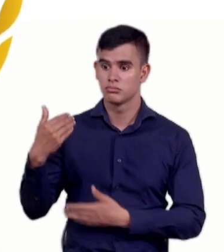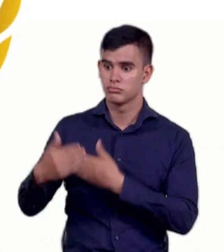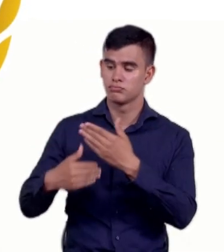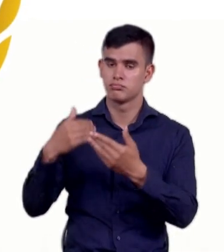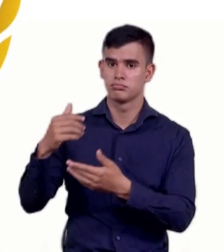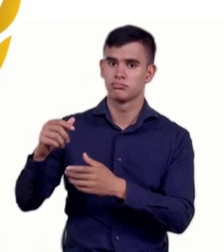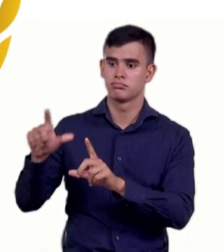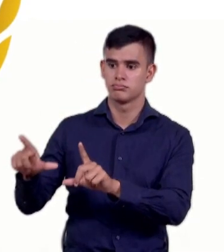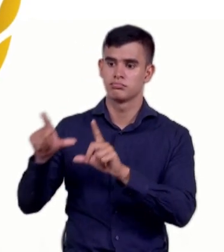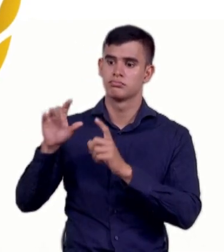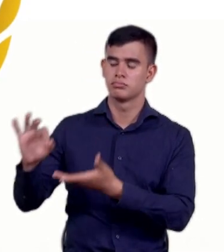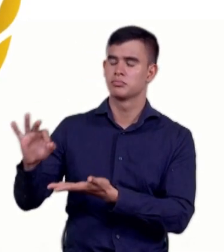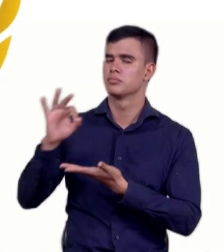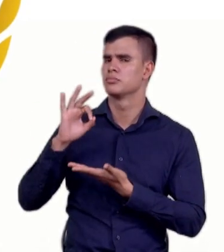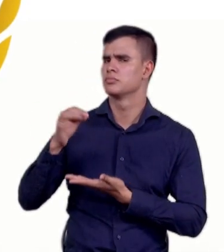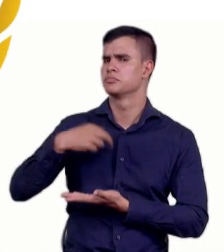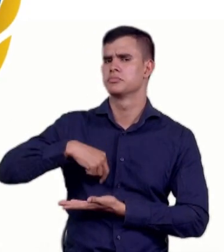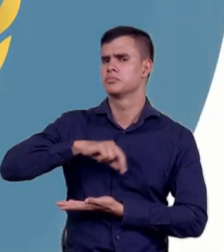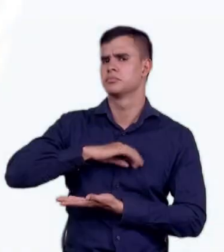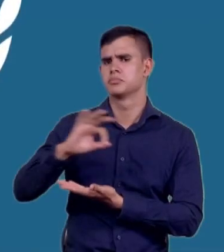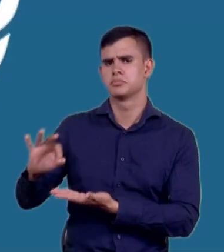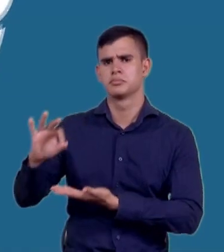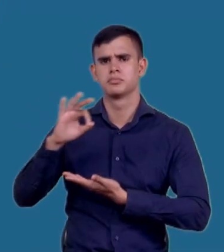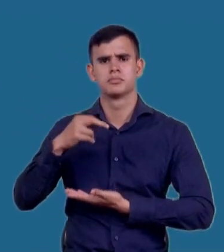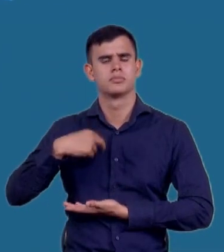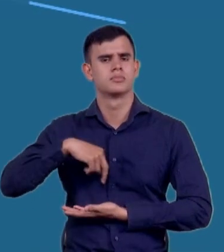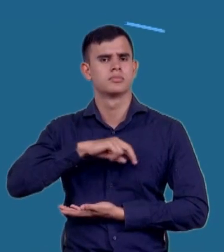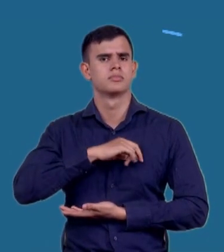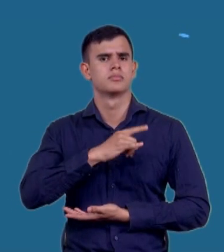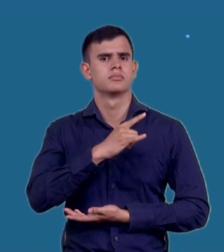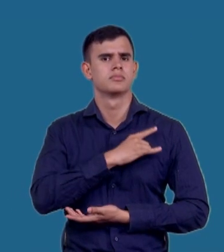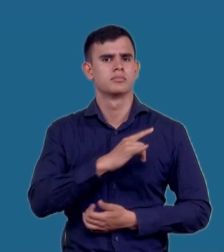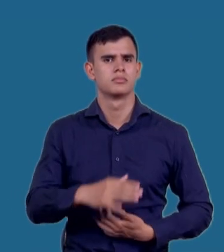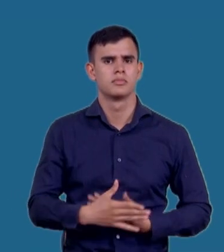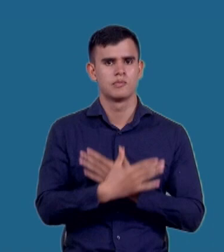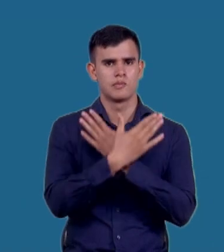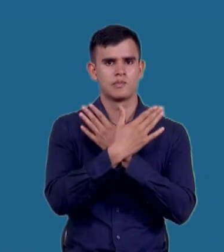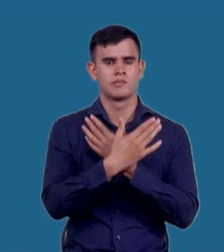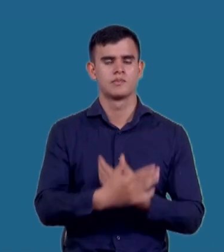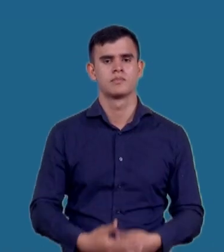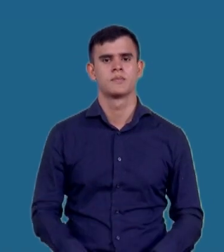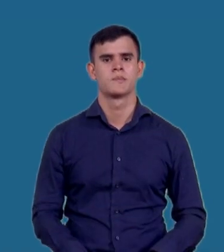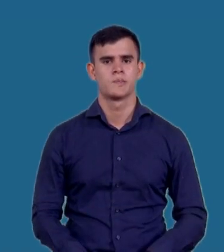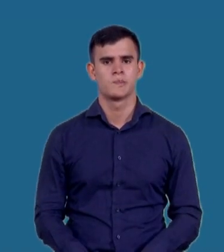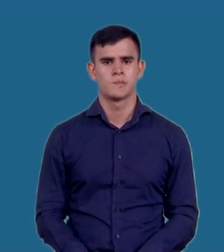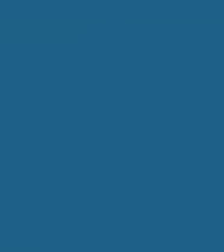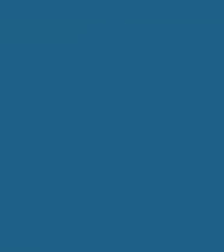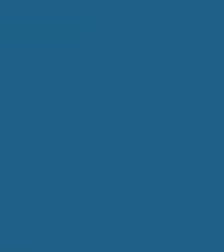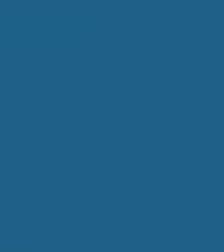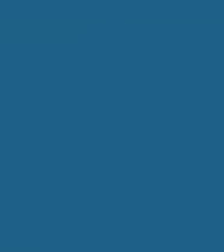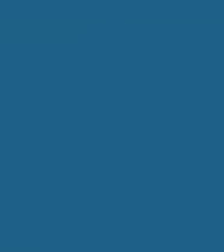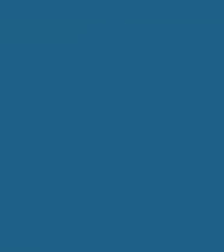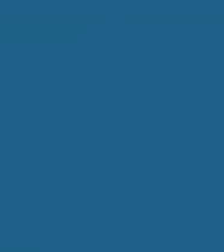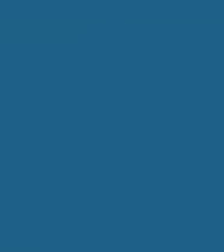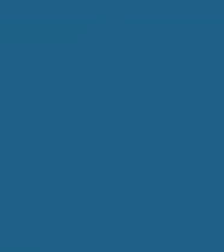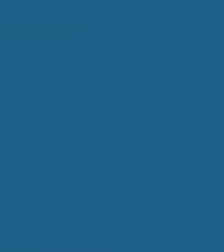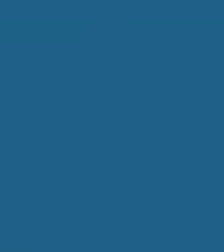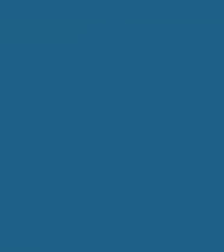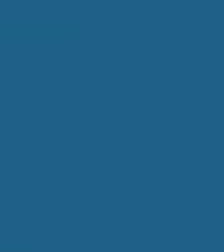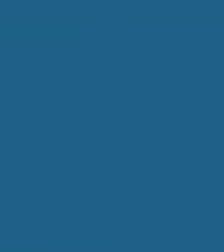Estamos en proceso de acreditación institucional. Somos calidad. Somos USC.